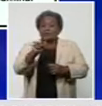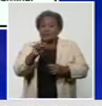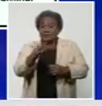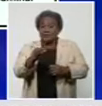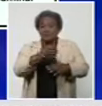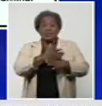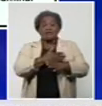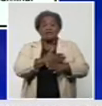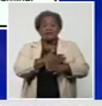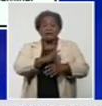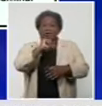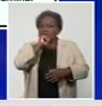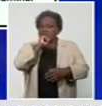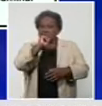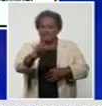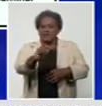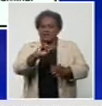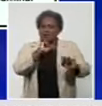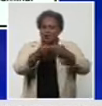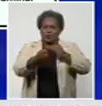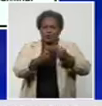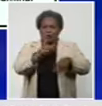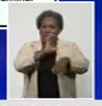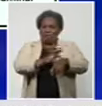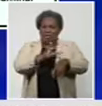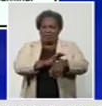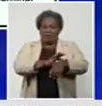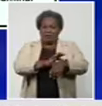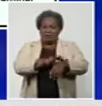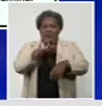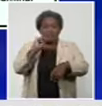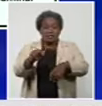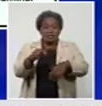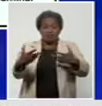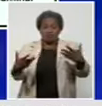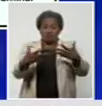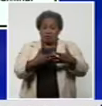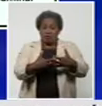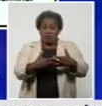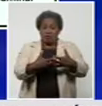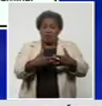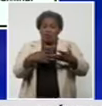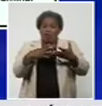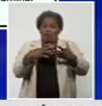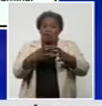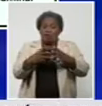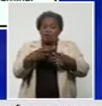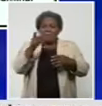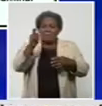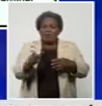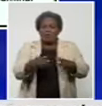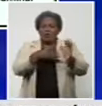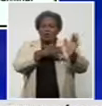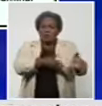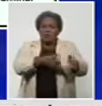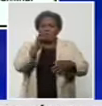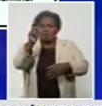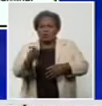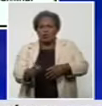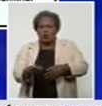lo difícil de su control, tiene mucho que ver con el comportamiento de las personas y